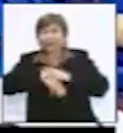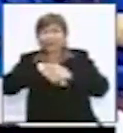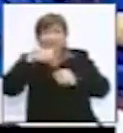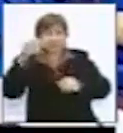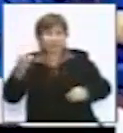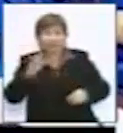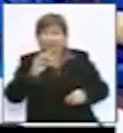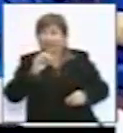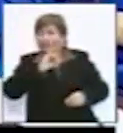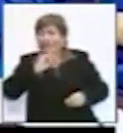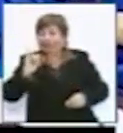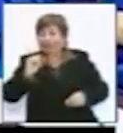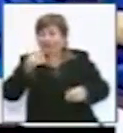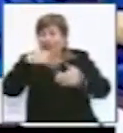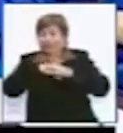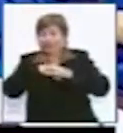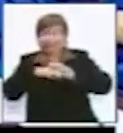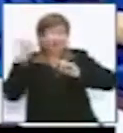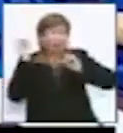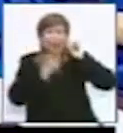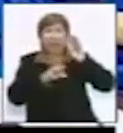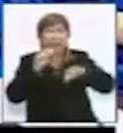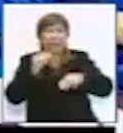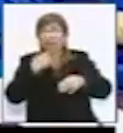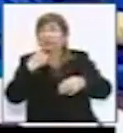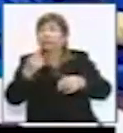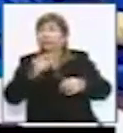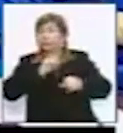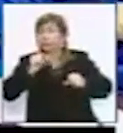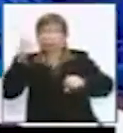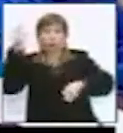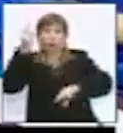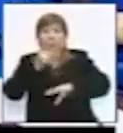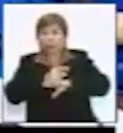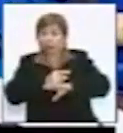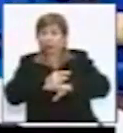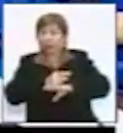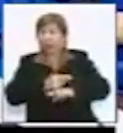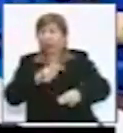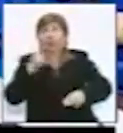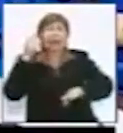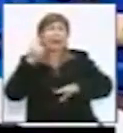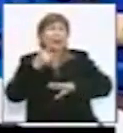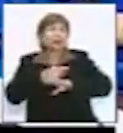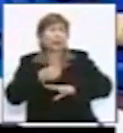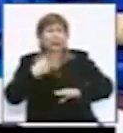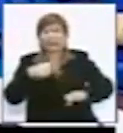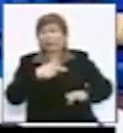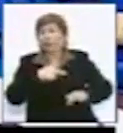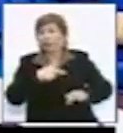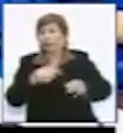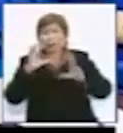a decir que van a hacer una denuncia ya, ¿no? Que van a denunciar porque estamos tomando acciones. Y lo que nos falta, presidente,